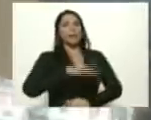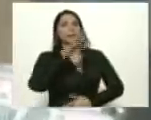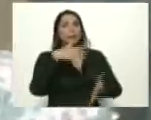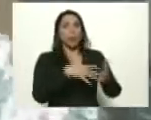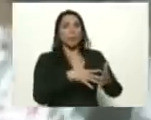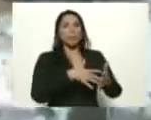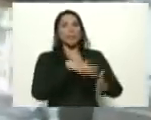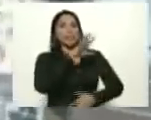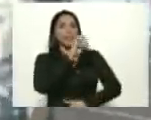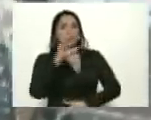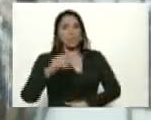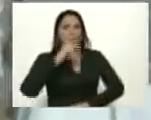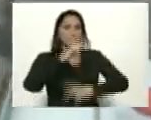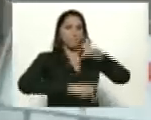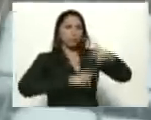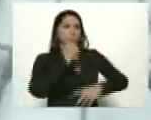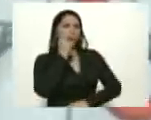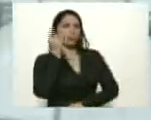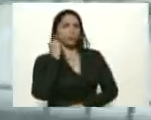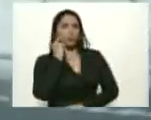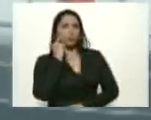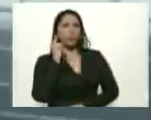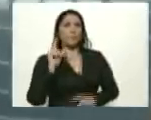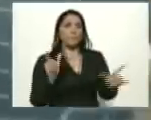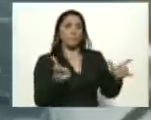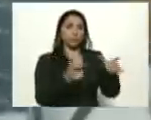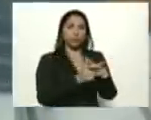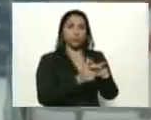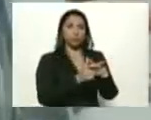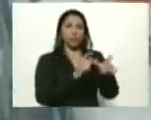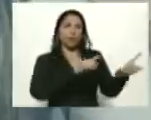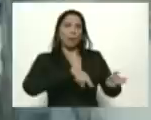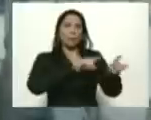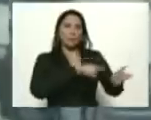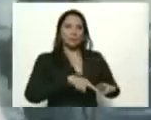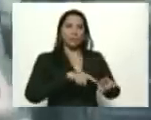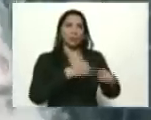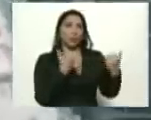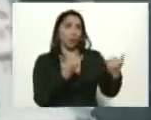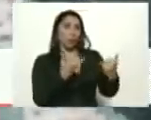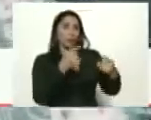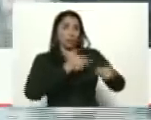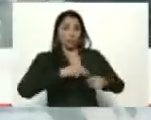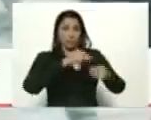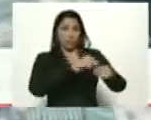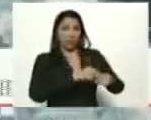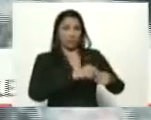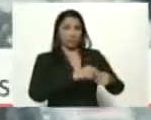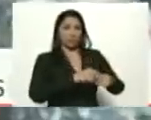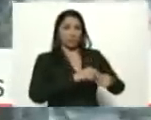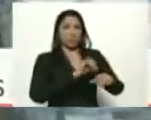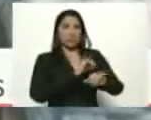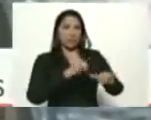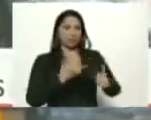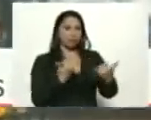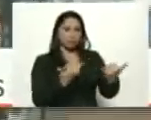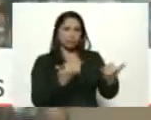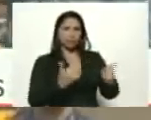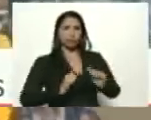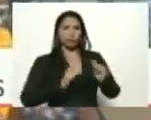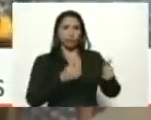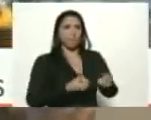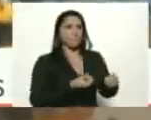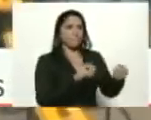5.500 productores y productoras, pequeños campesinos a esta escala de conuquero, están a partir de hoy recibiendo